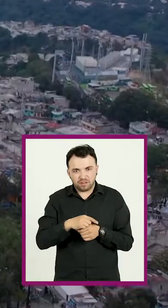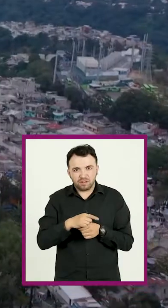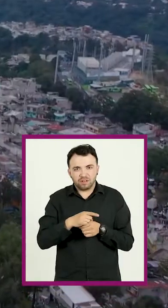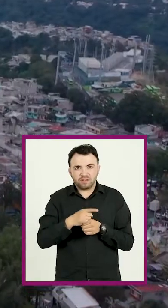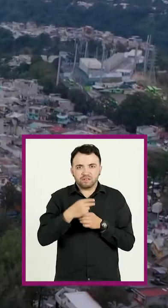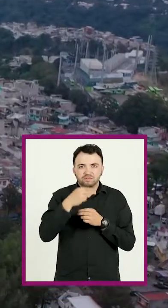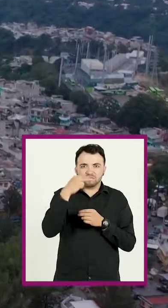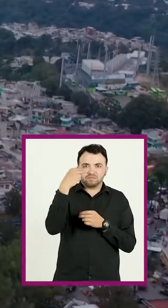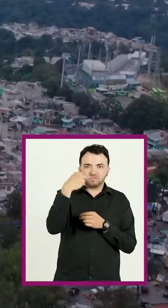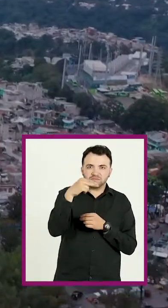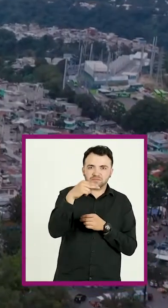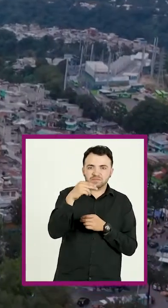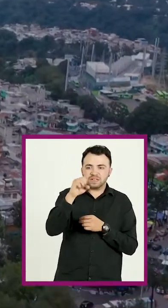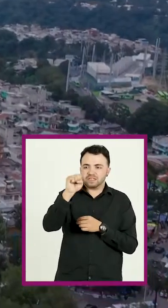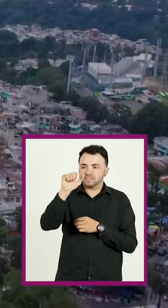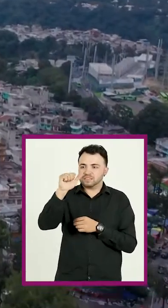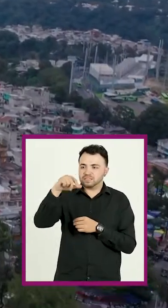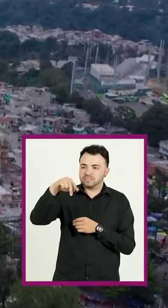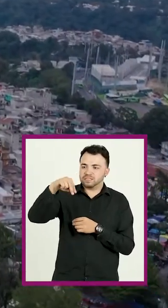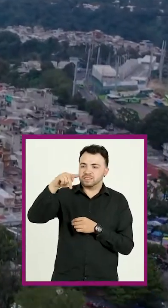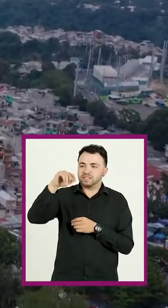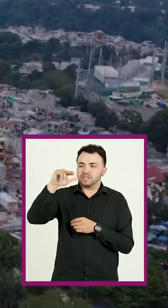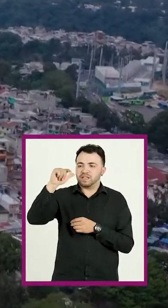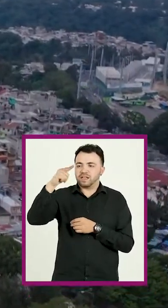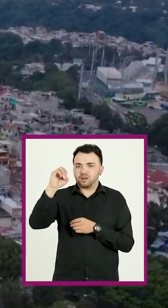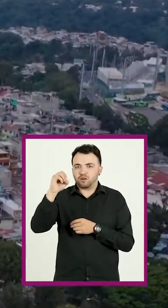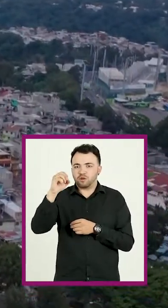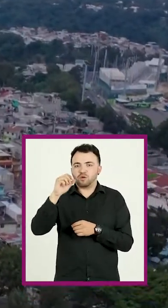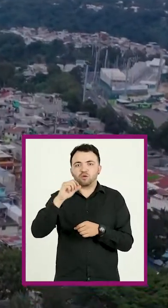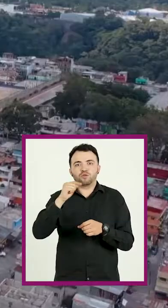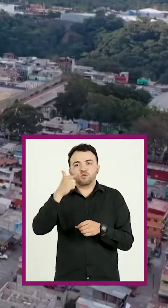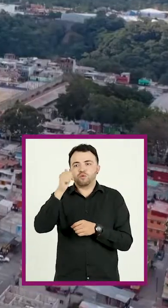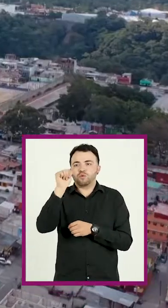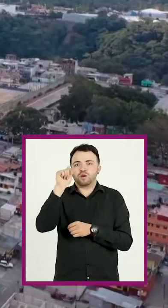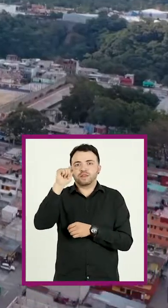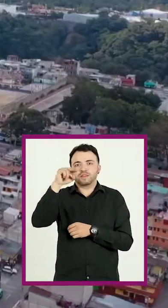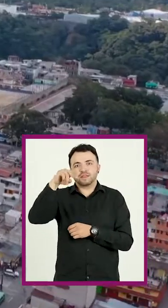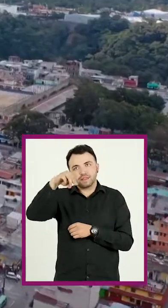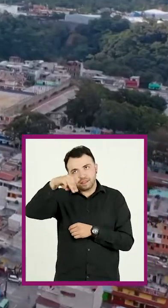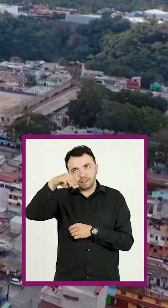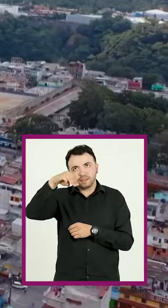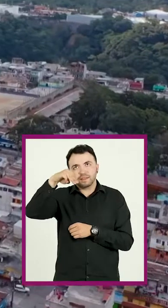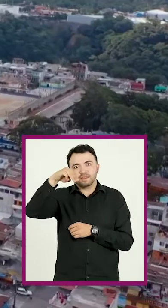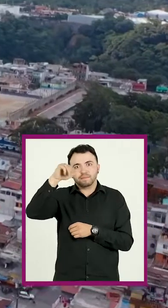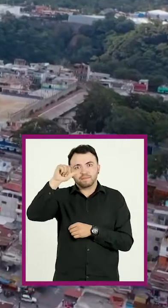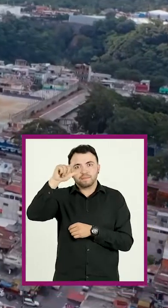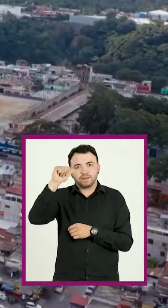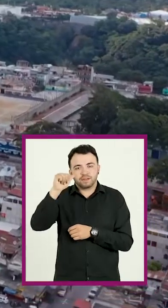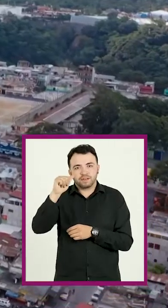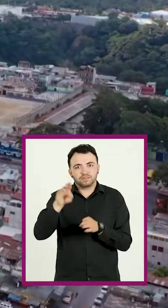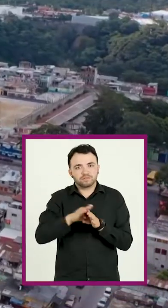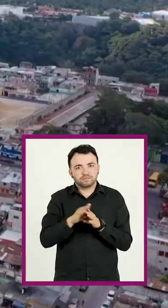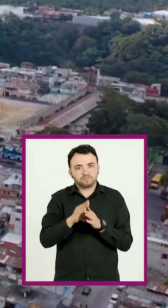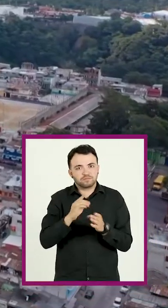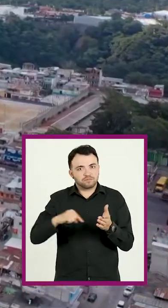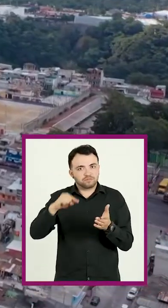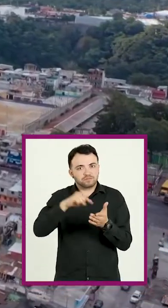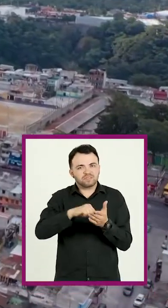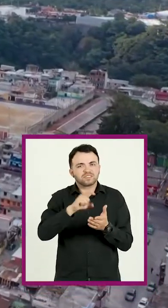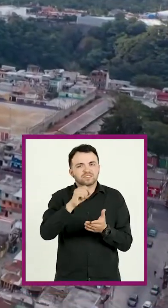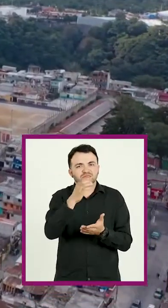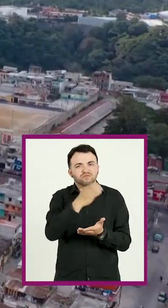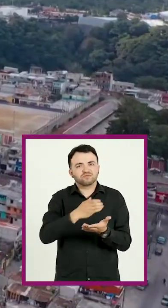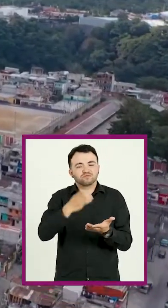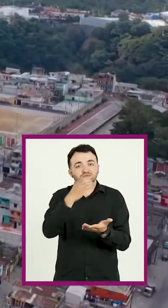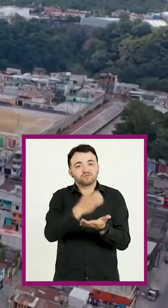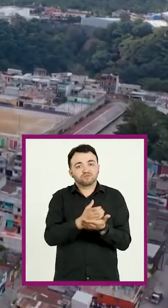lo que en 1776 el poder se trasladó a la Nueva Guatemala de la Asunción, la moderna ciudad